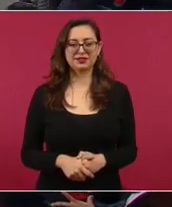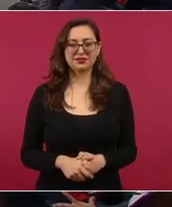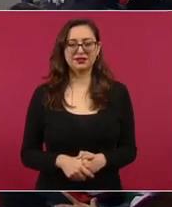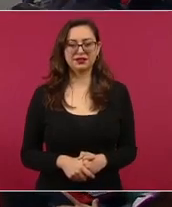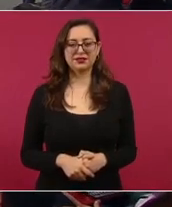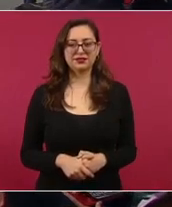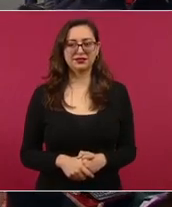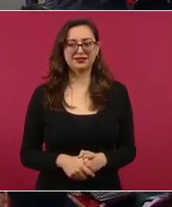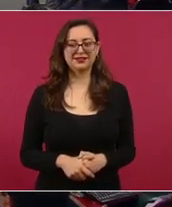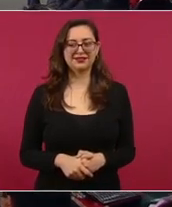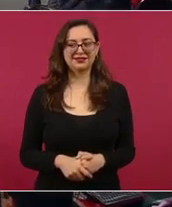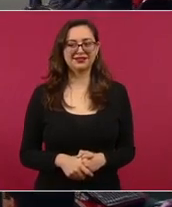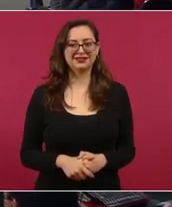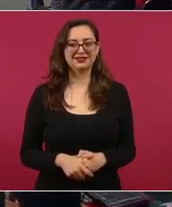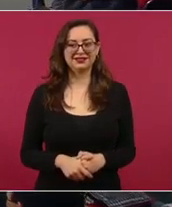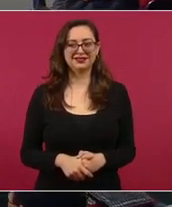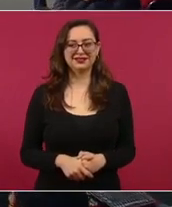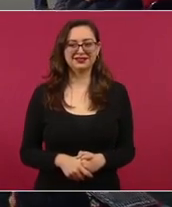Ah, aquí está.